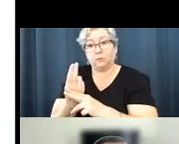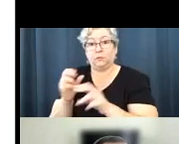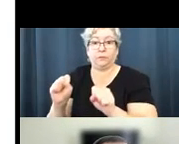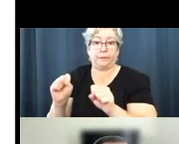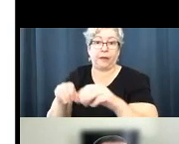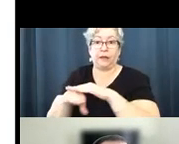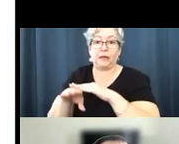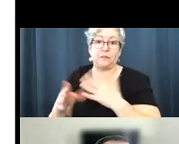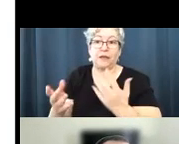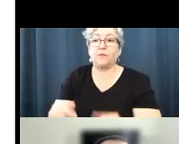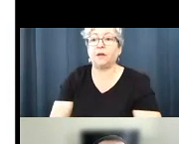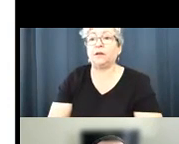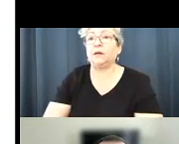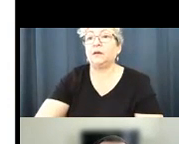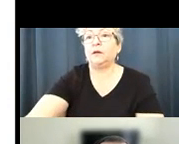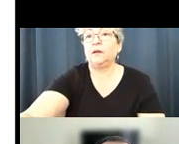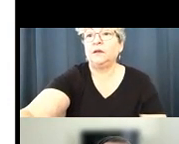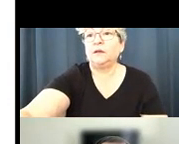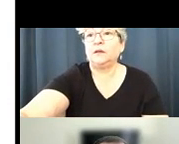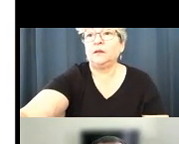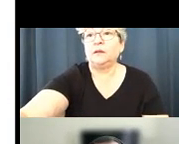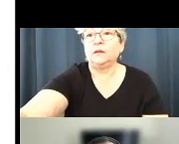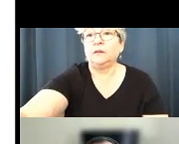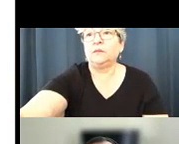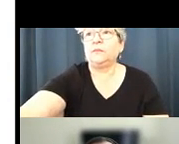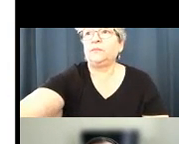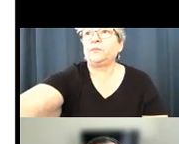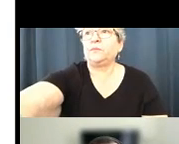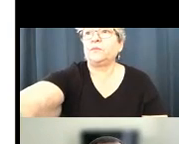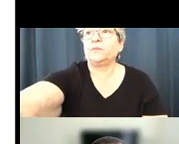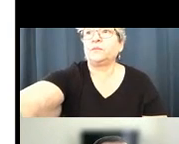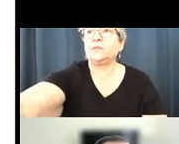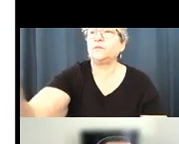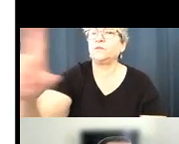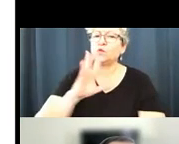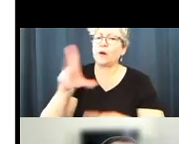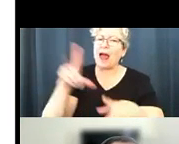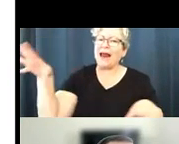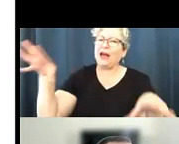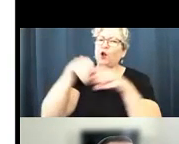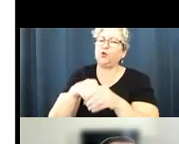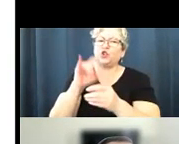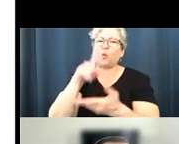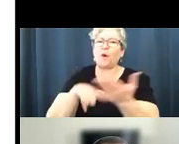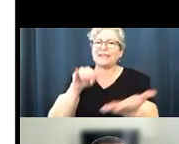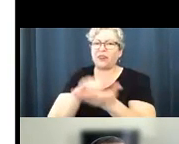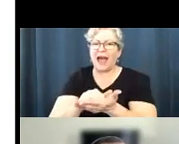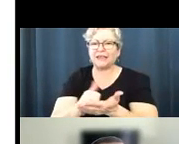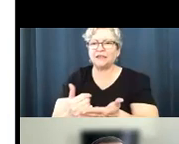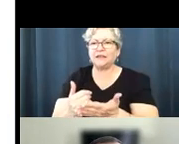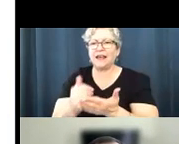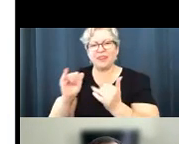práctico posible. Entonces, vamos a empezar. ¿Qué cosa es inclusión? Es una palabra que la estamos escuchando mucho